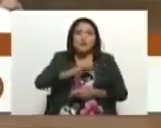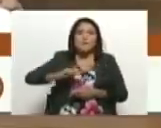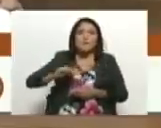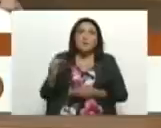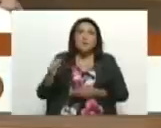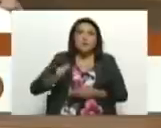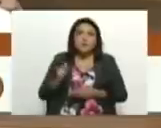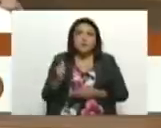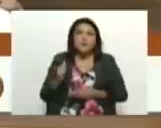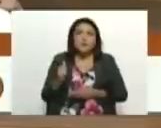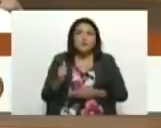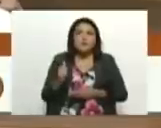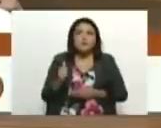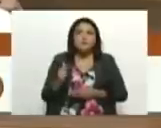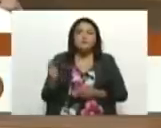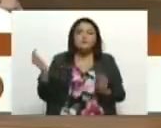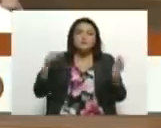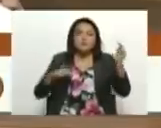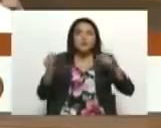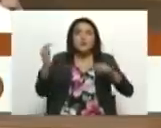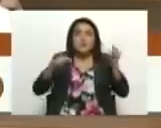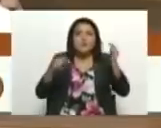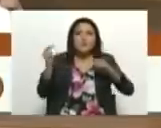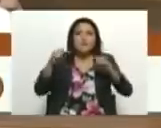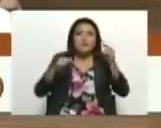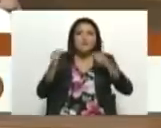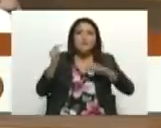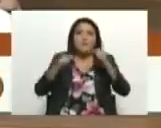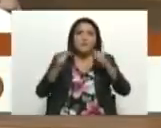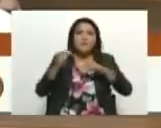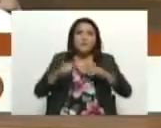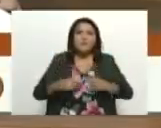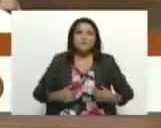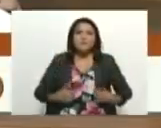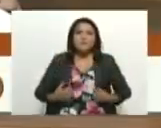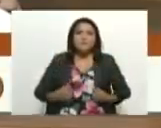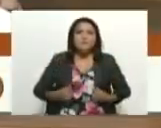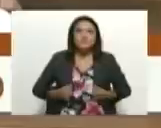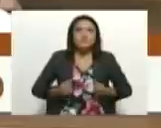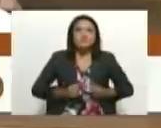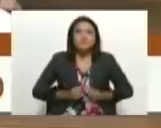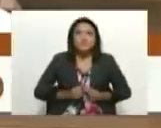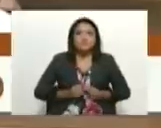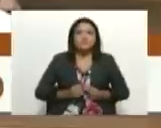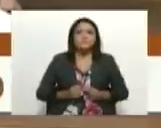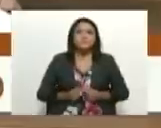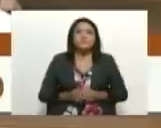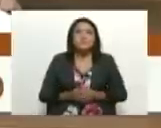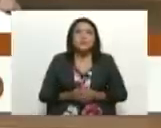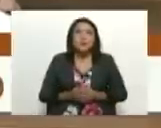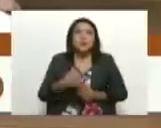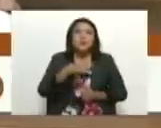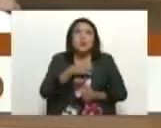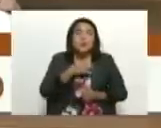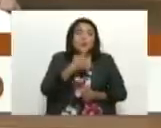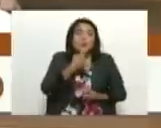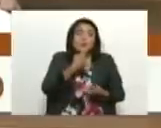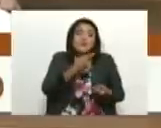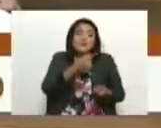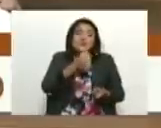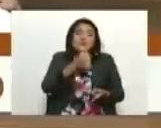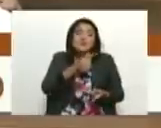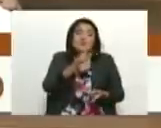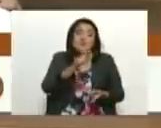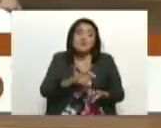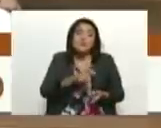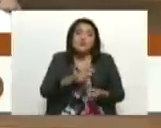lo voy a mencionar aquí, pero aquí está, como corresponde, nadie debe saber quién es la Policía Anticorrupción, pero debe sentirla.